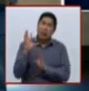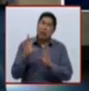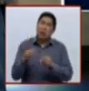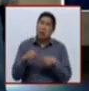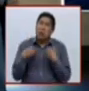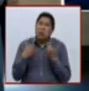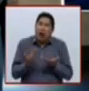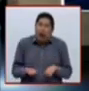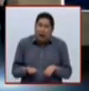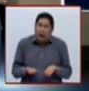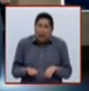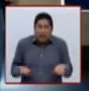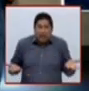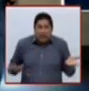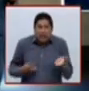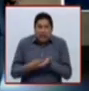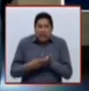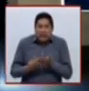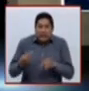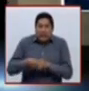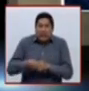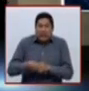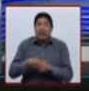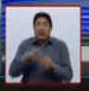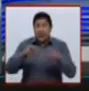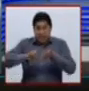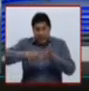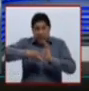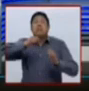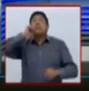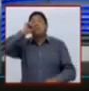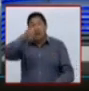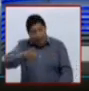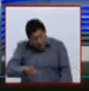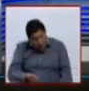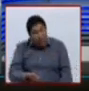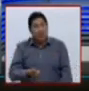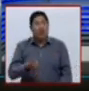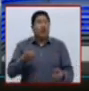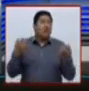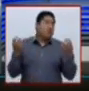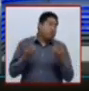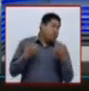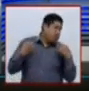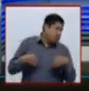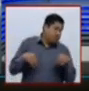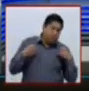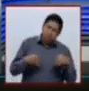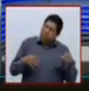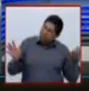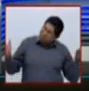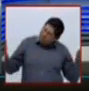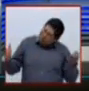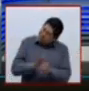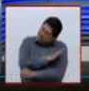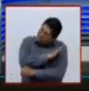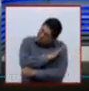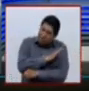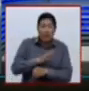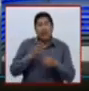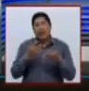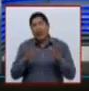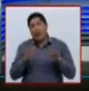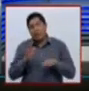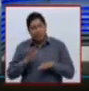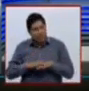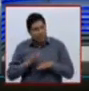había entradas. Y claro, esto indica que mañana Miriam y John vamos a tener un partido a estadio lleno. Lo llamativo